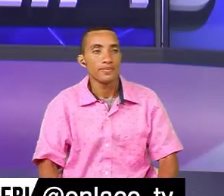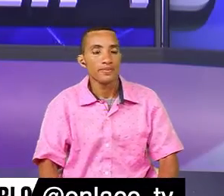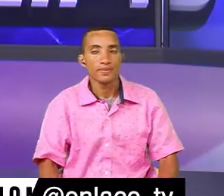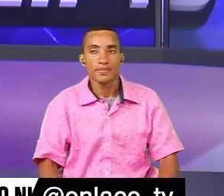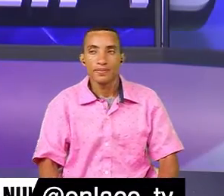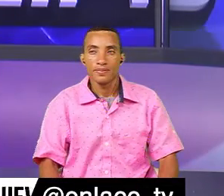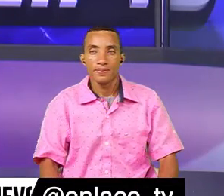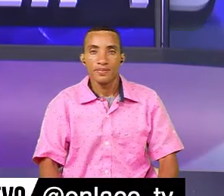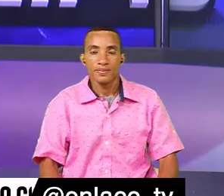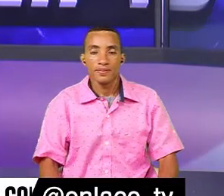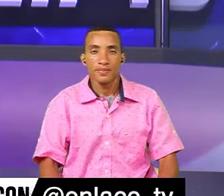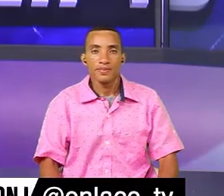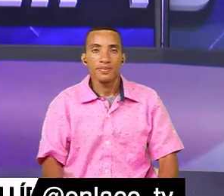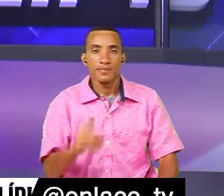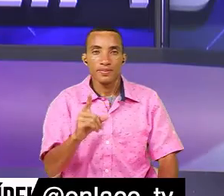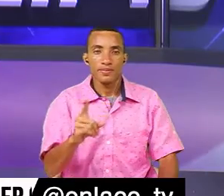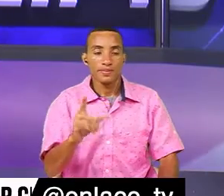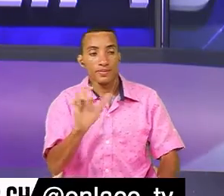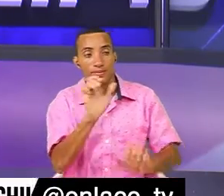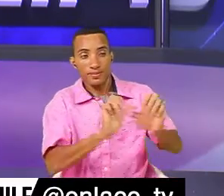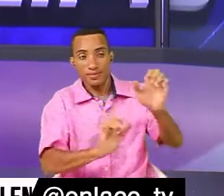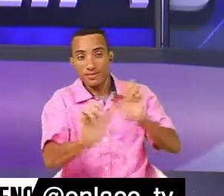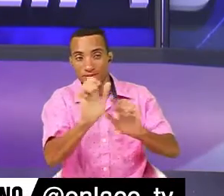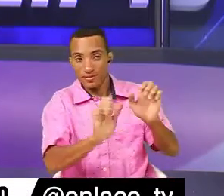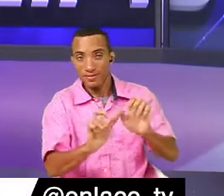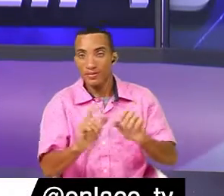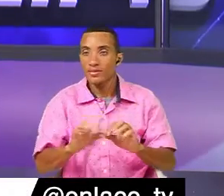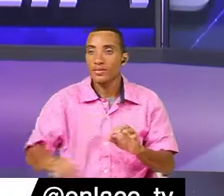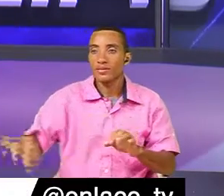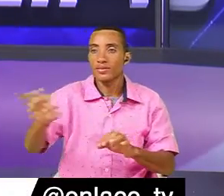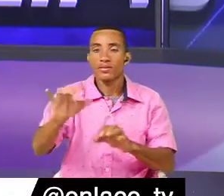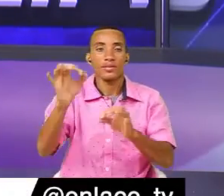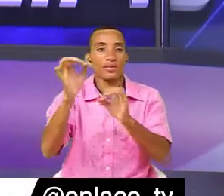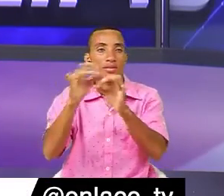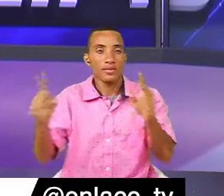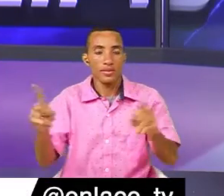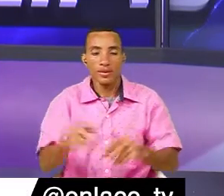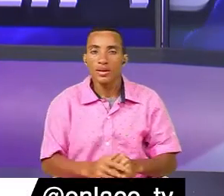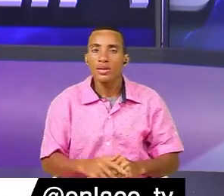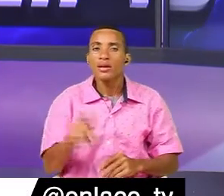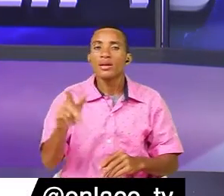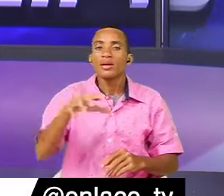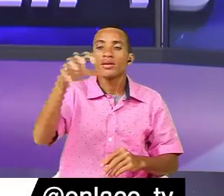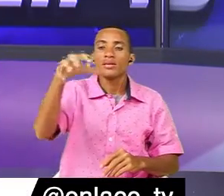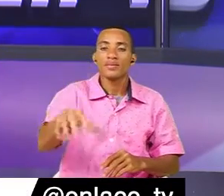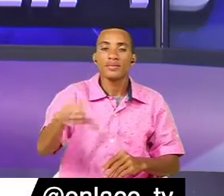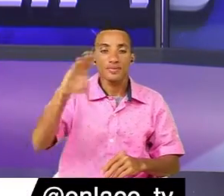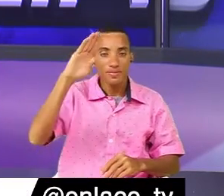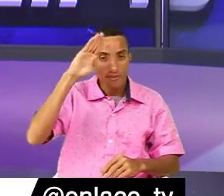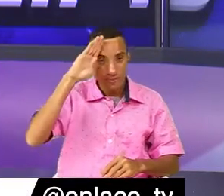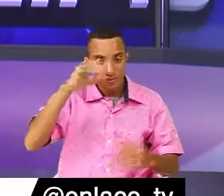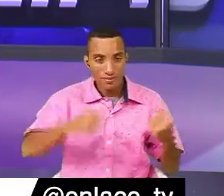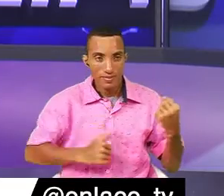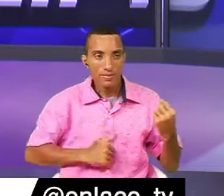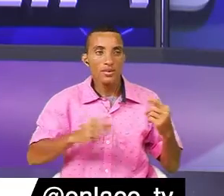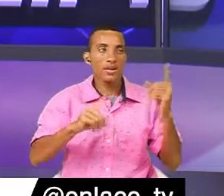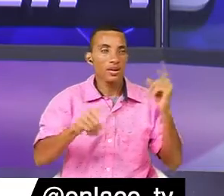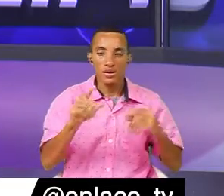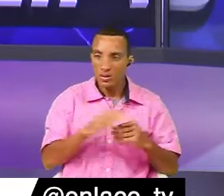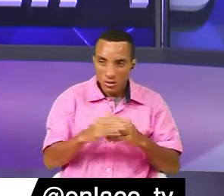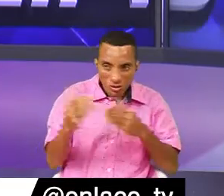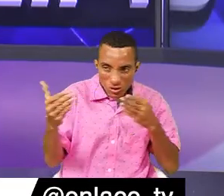La defensora regional del pueblo, Angélica María Gaona, confirmó que la estación de policía en San Pablo, sur de Bolívar, fue atacada por desconocidos